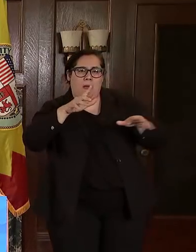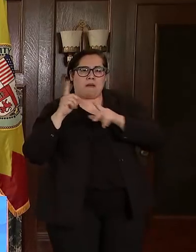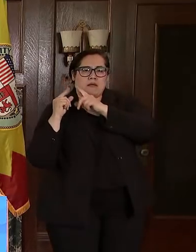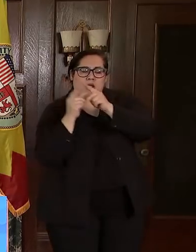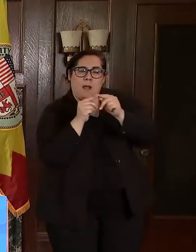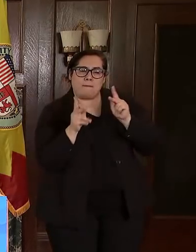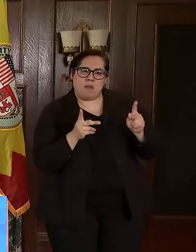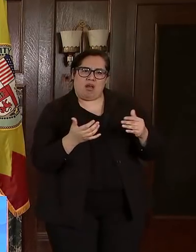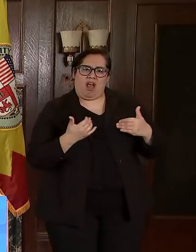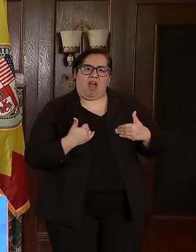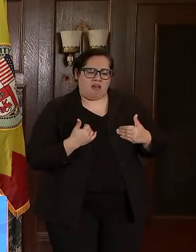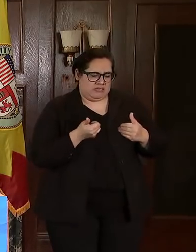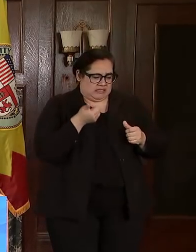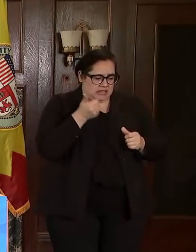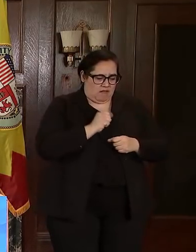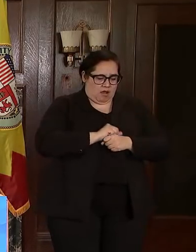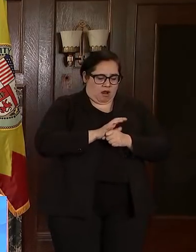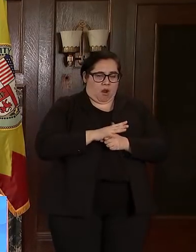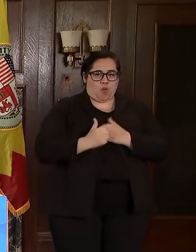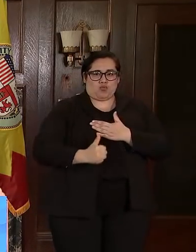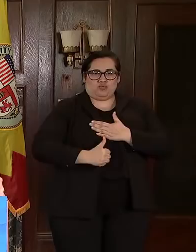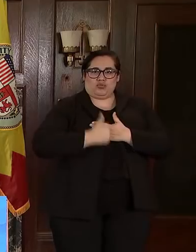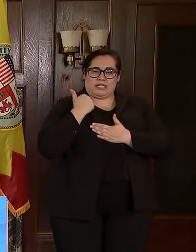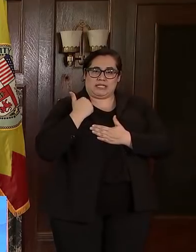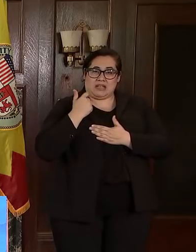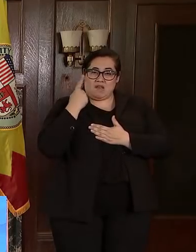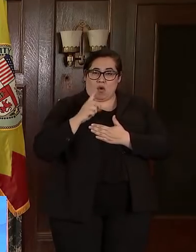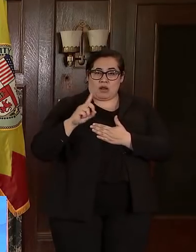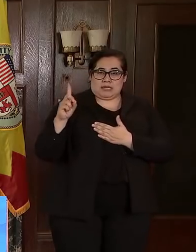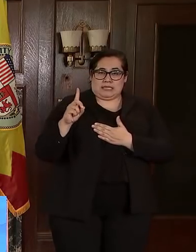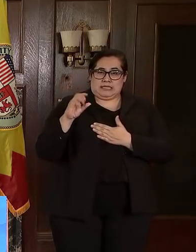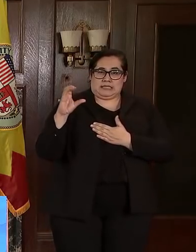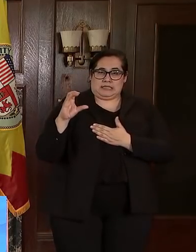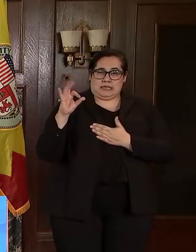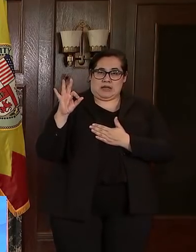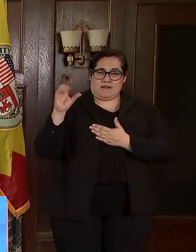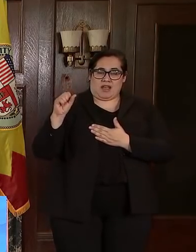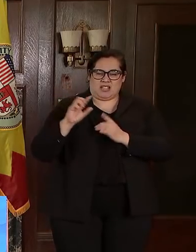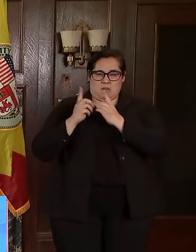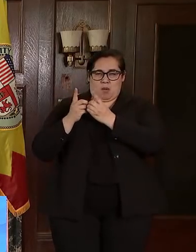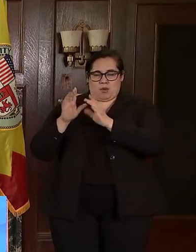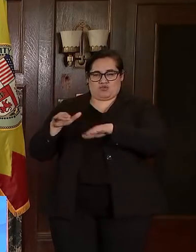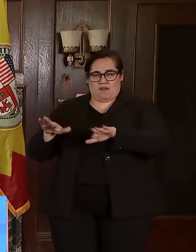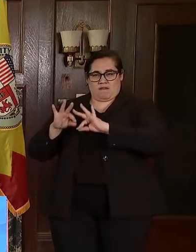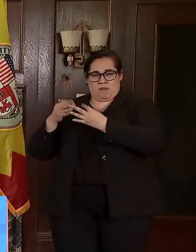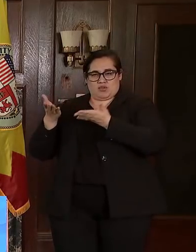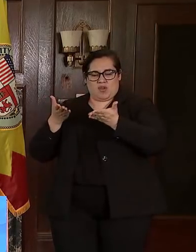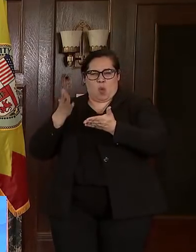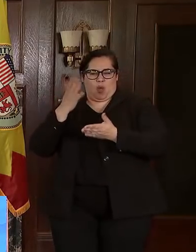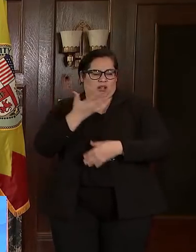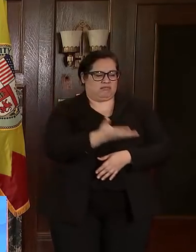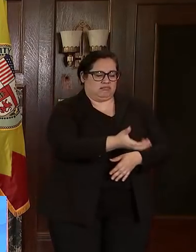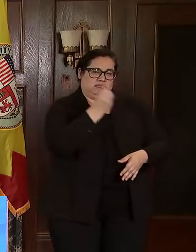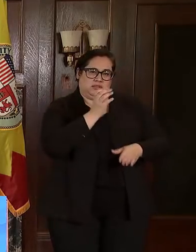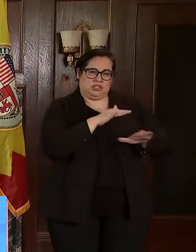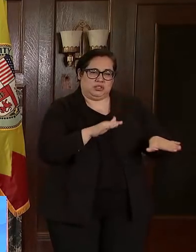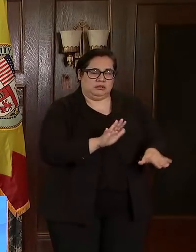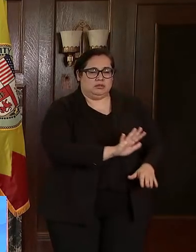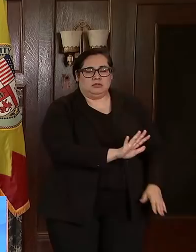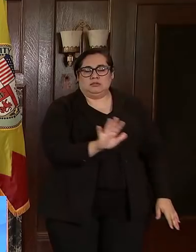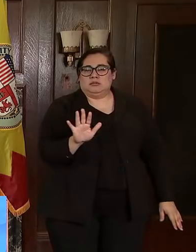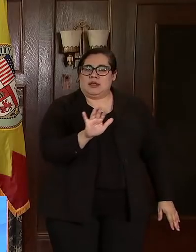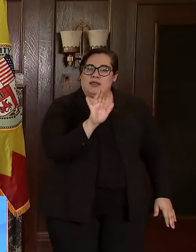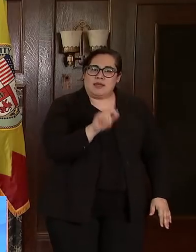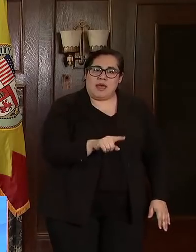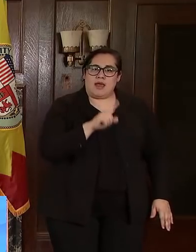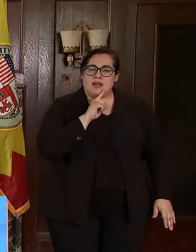resultados positivos están en riesgo de que el Departamento de Niños y Familias se lleve sus niños.